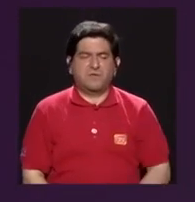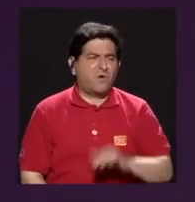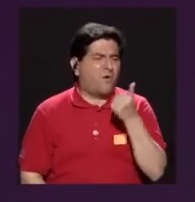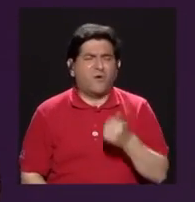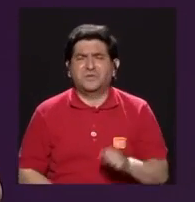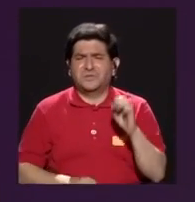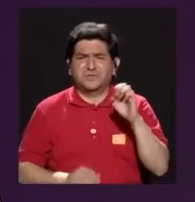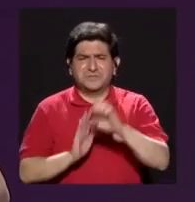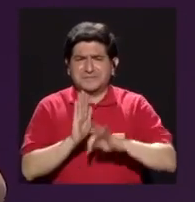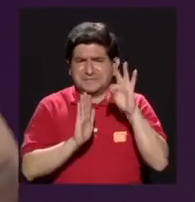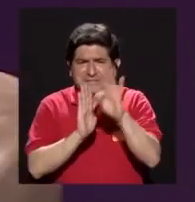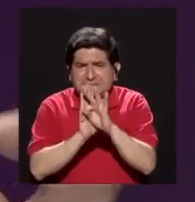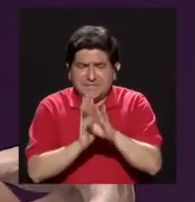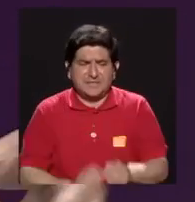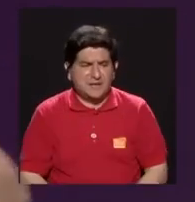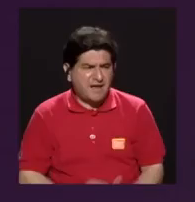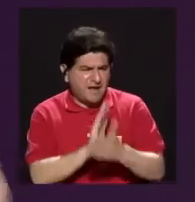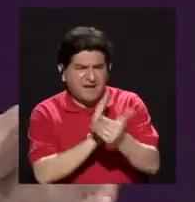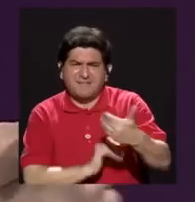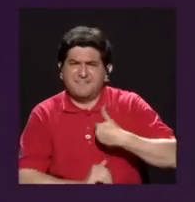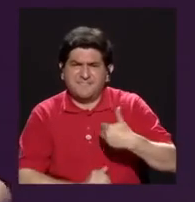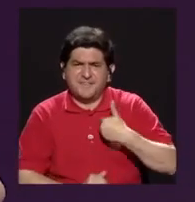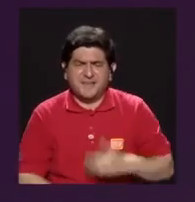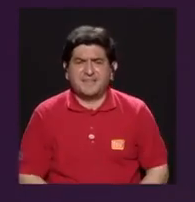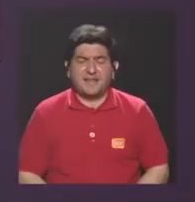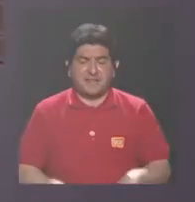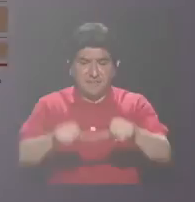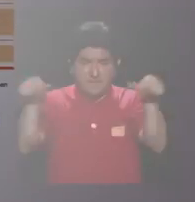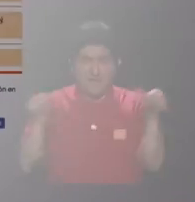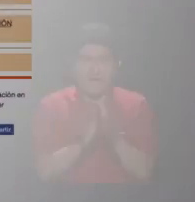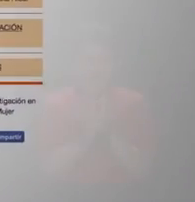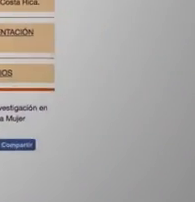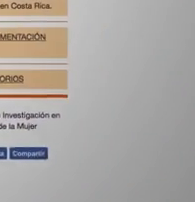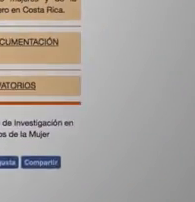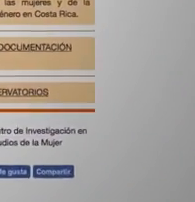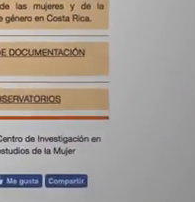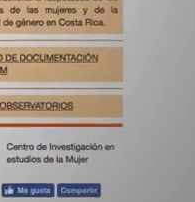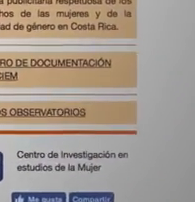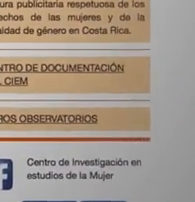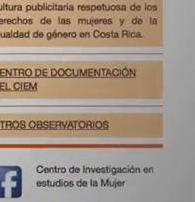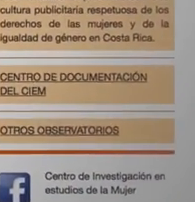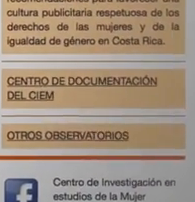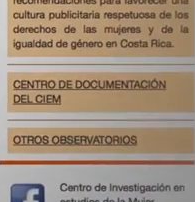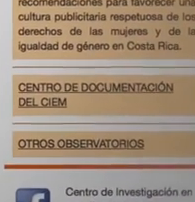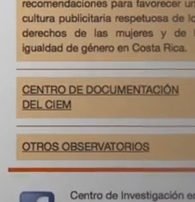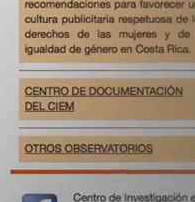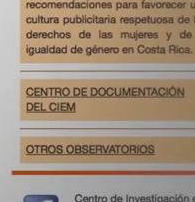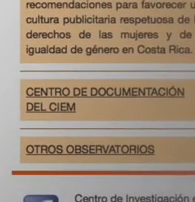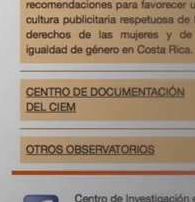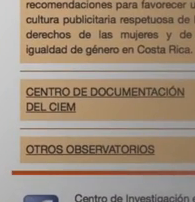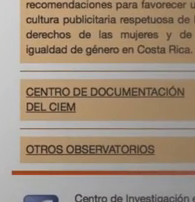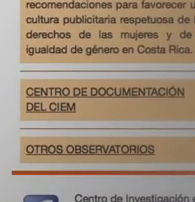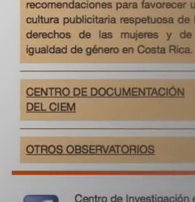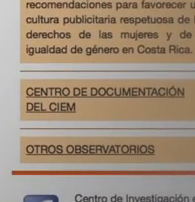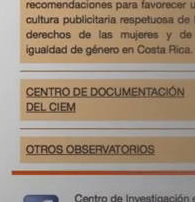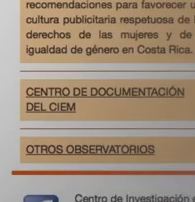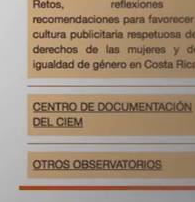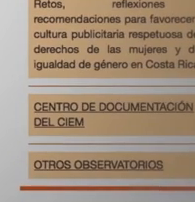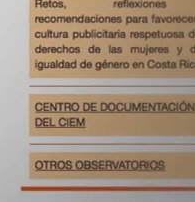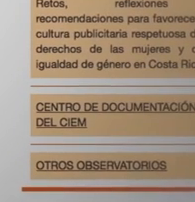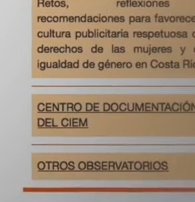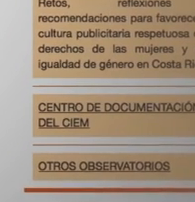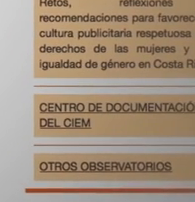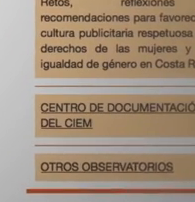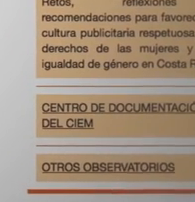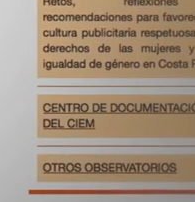sobre cuáles capacidades tenemos en el ámbito público de funcionar o no funcionarios son 36 denuncias pero son 23 anunciantes